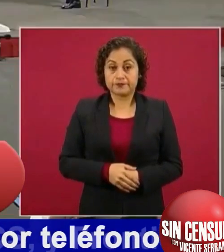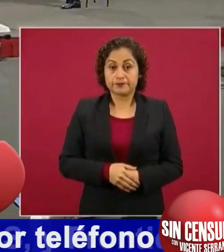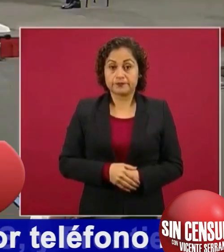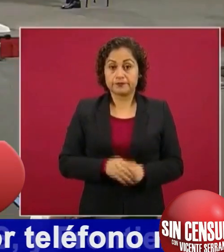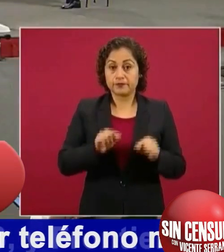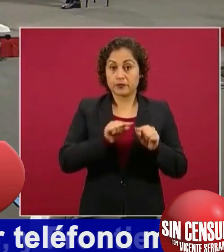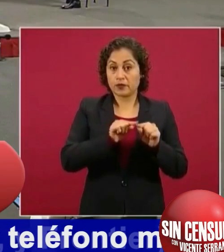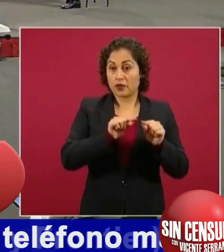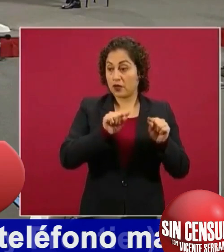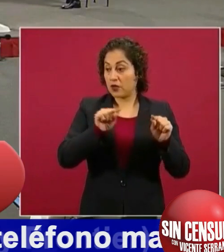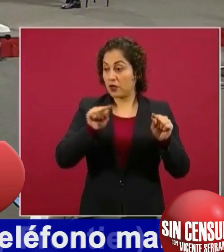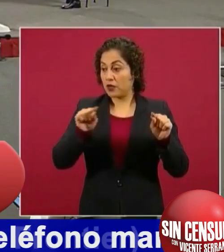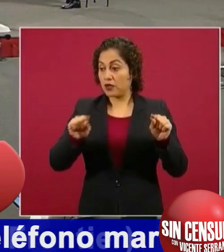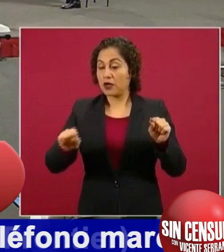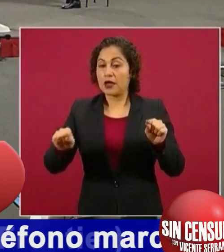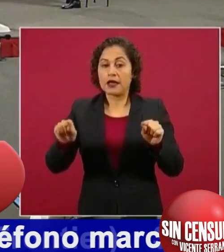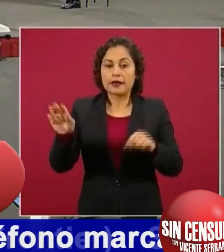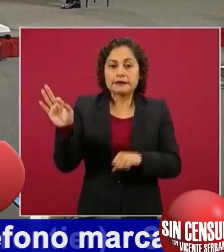probables.